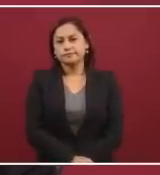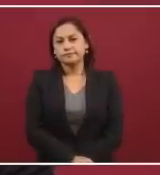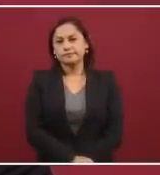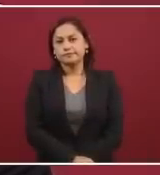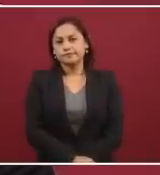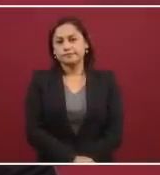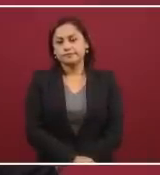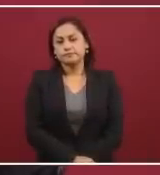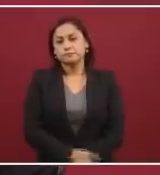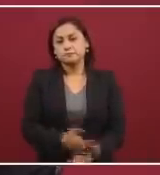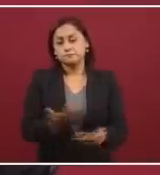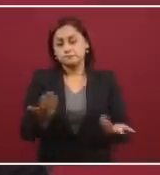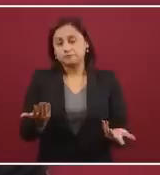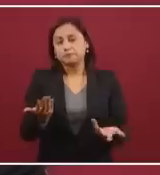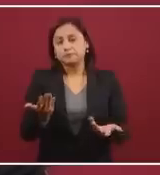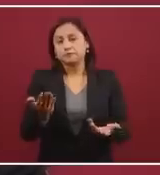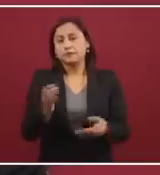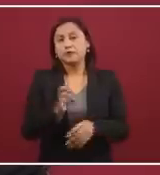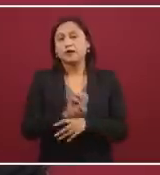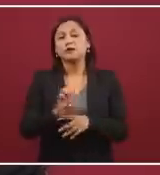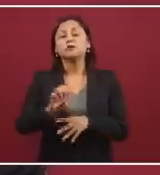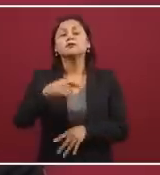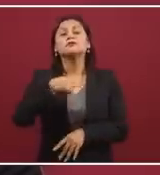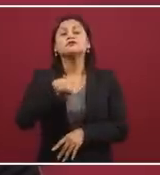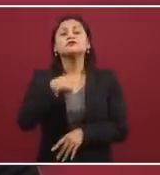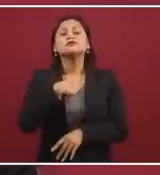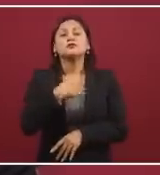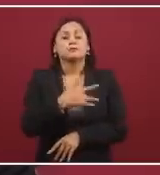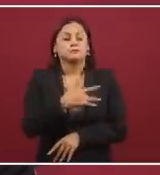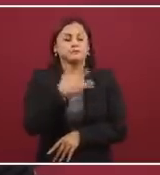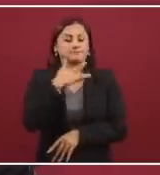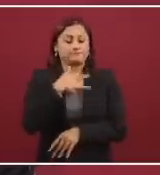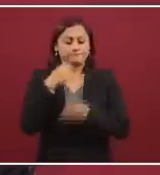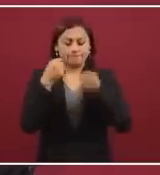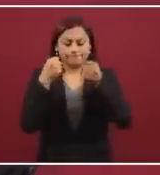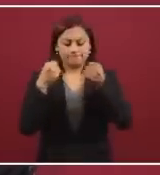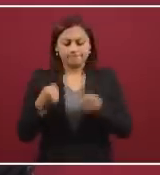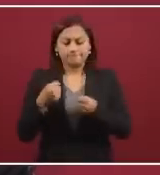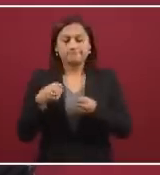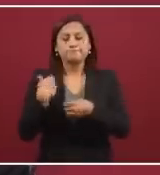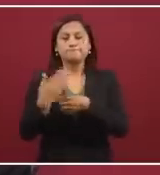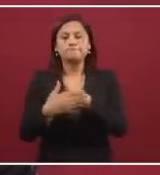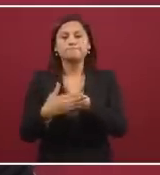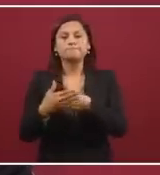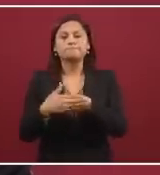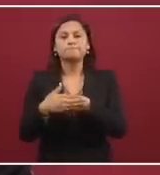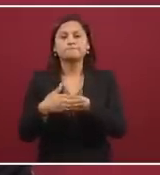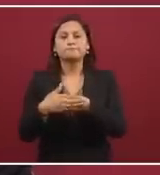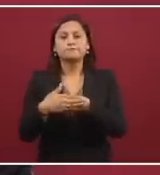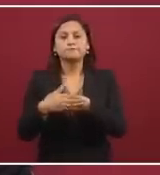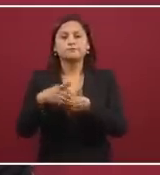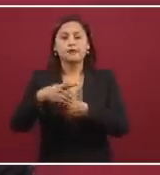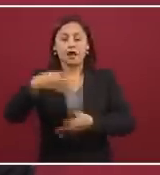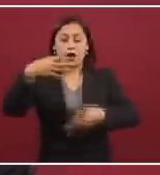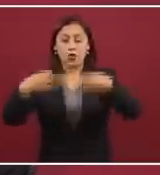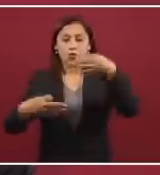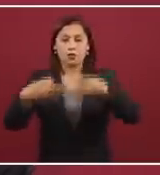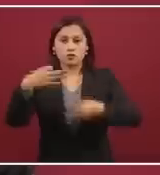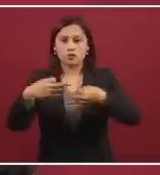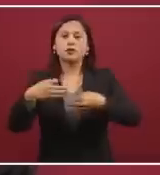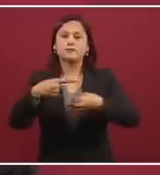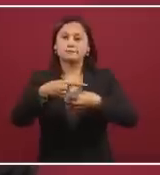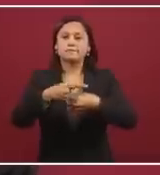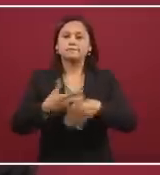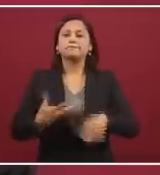seguro que se va a actuar en el poder judicial y no tengo pensado